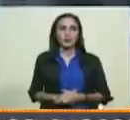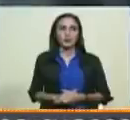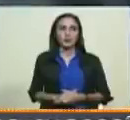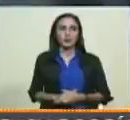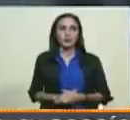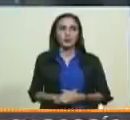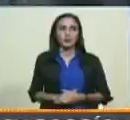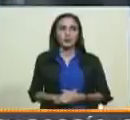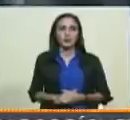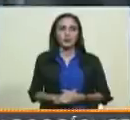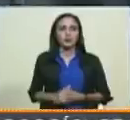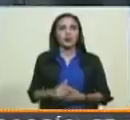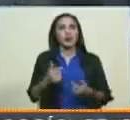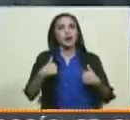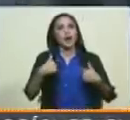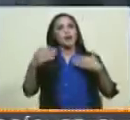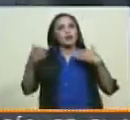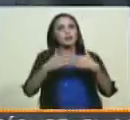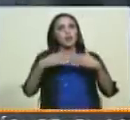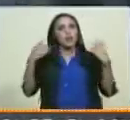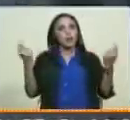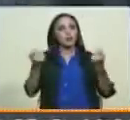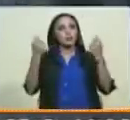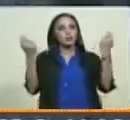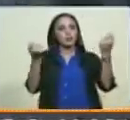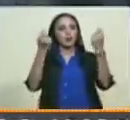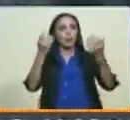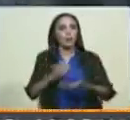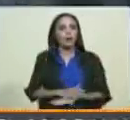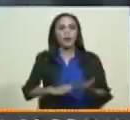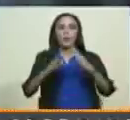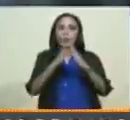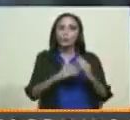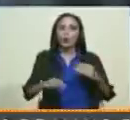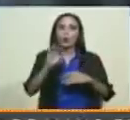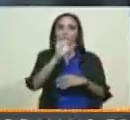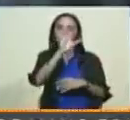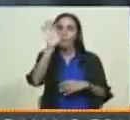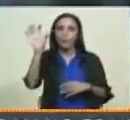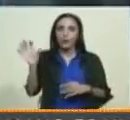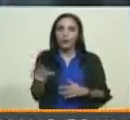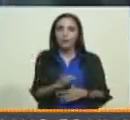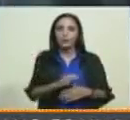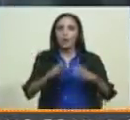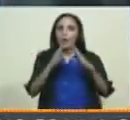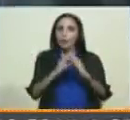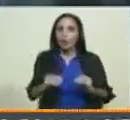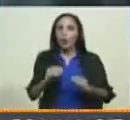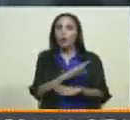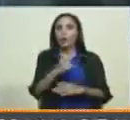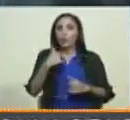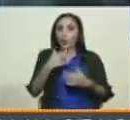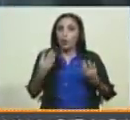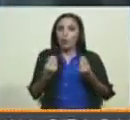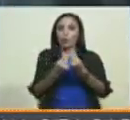Quiero en el cierre de mi campaña por las regiones del país en Maracaibo jurar